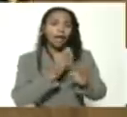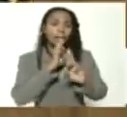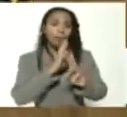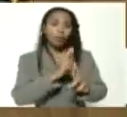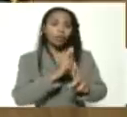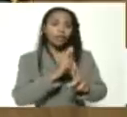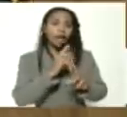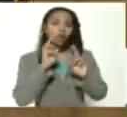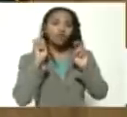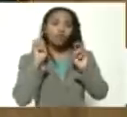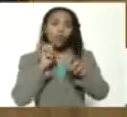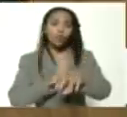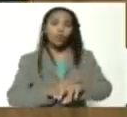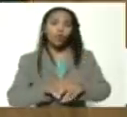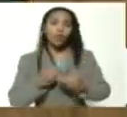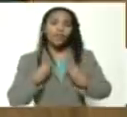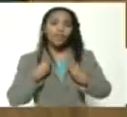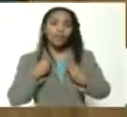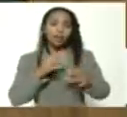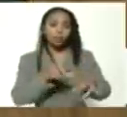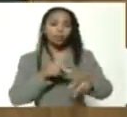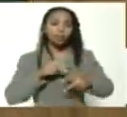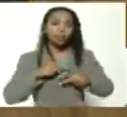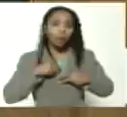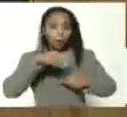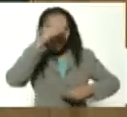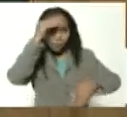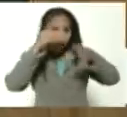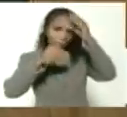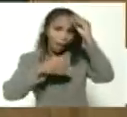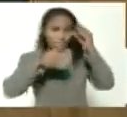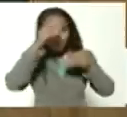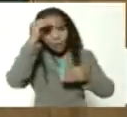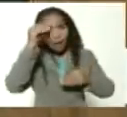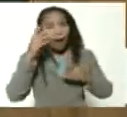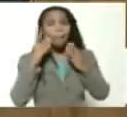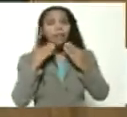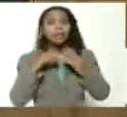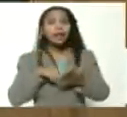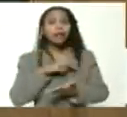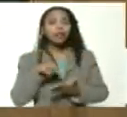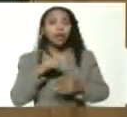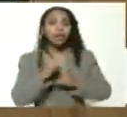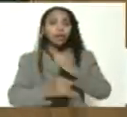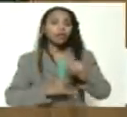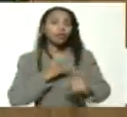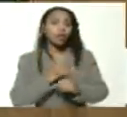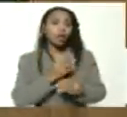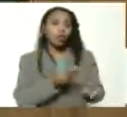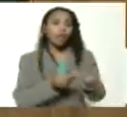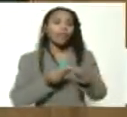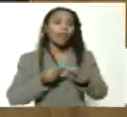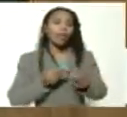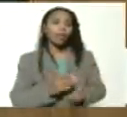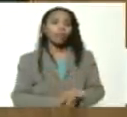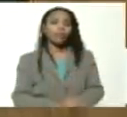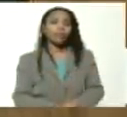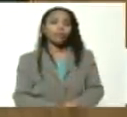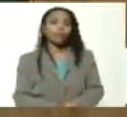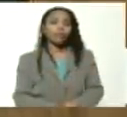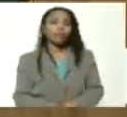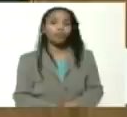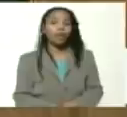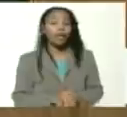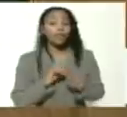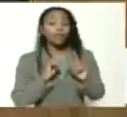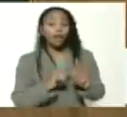se viven y tomando los aprendizajes que la experiencia nacional e internacional nos han aportado. De